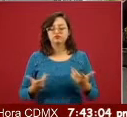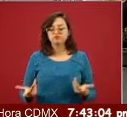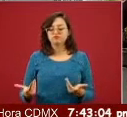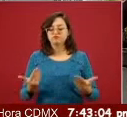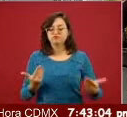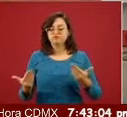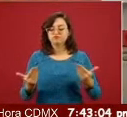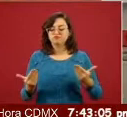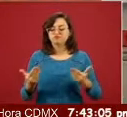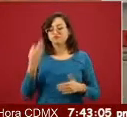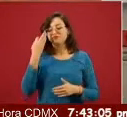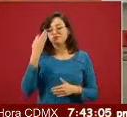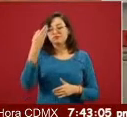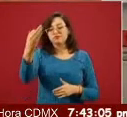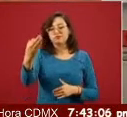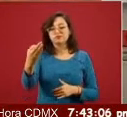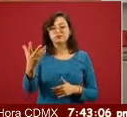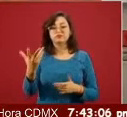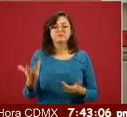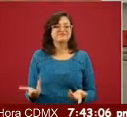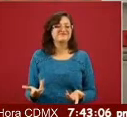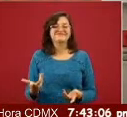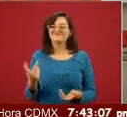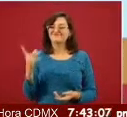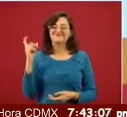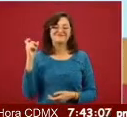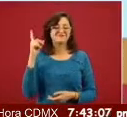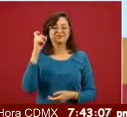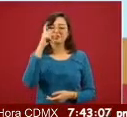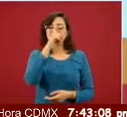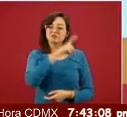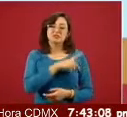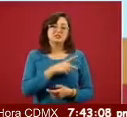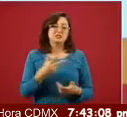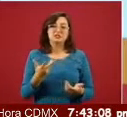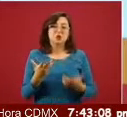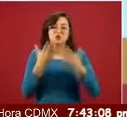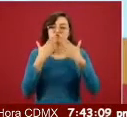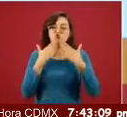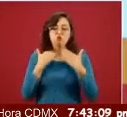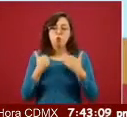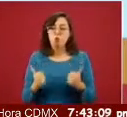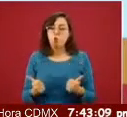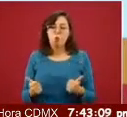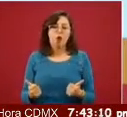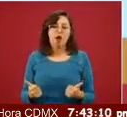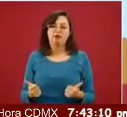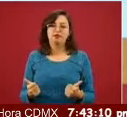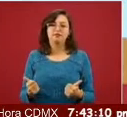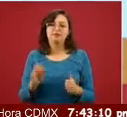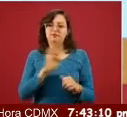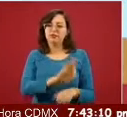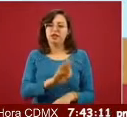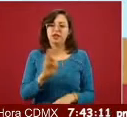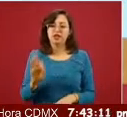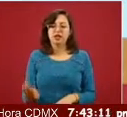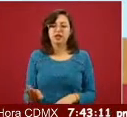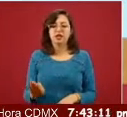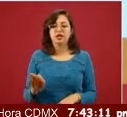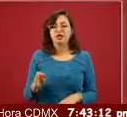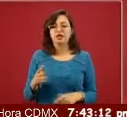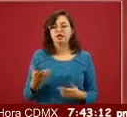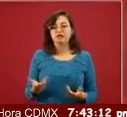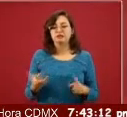tendencias sostenidas. El criterio es relativamente arbitrario y procede de una tiempo referencial de la